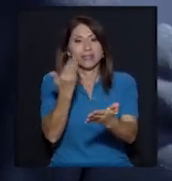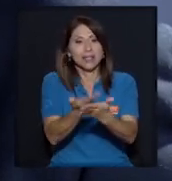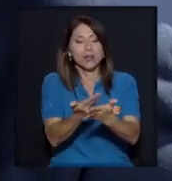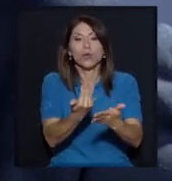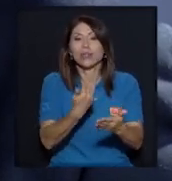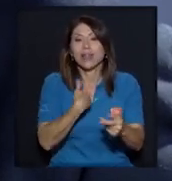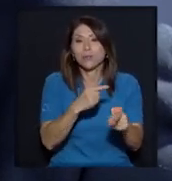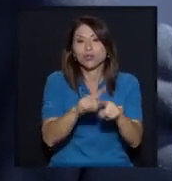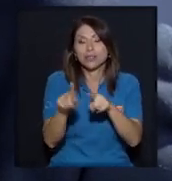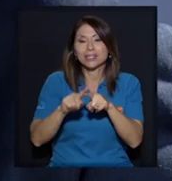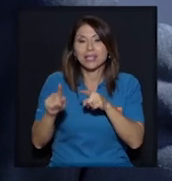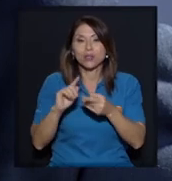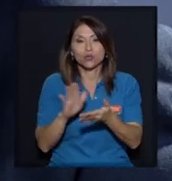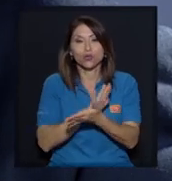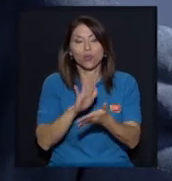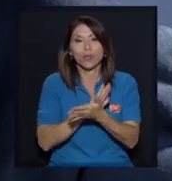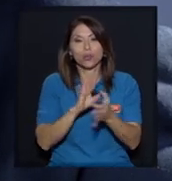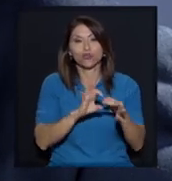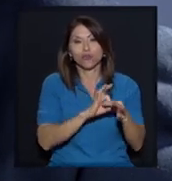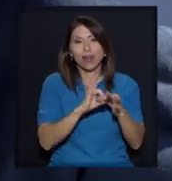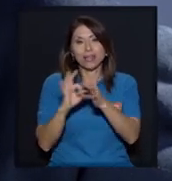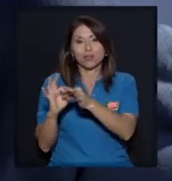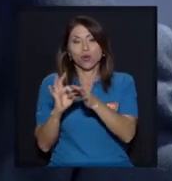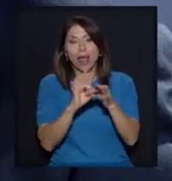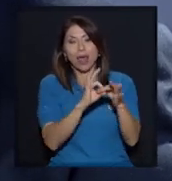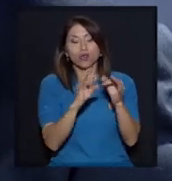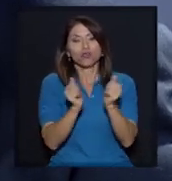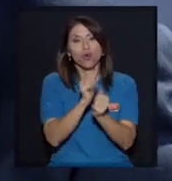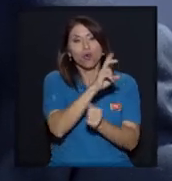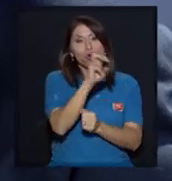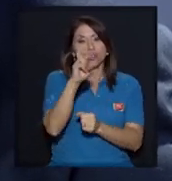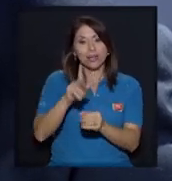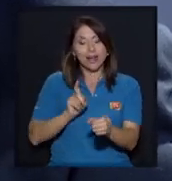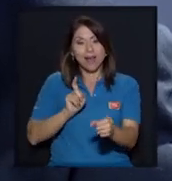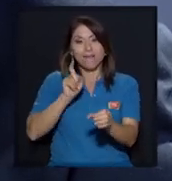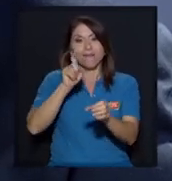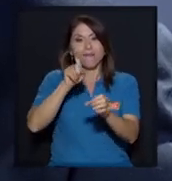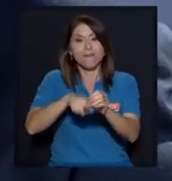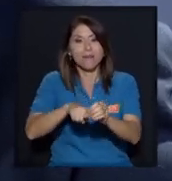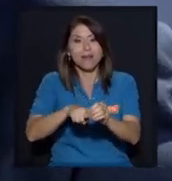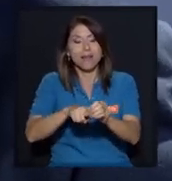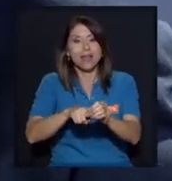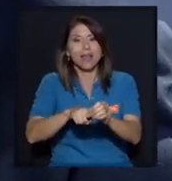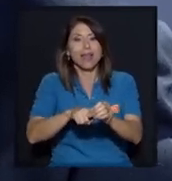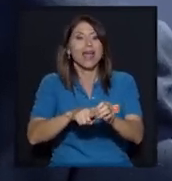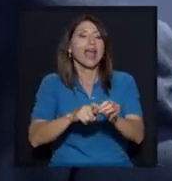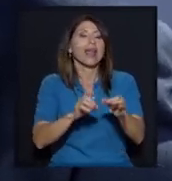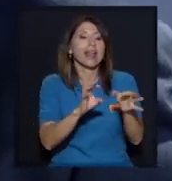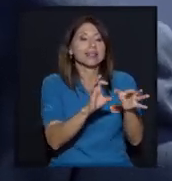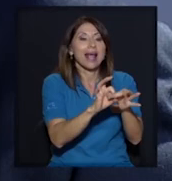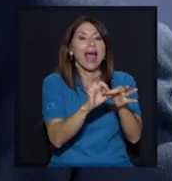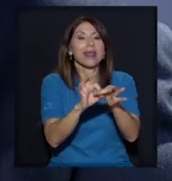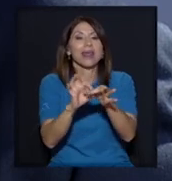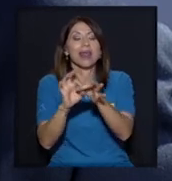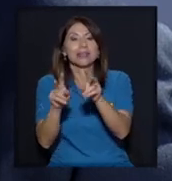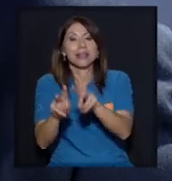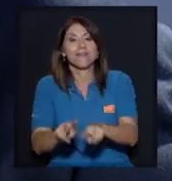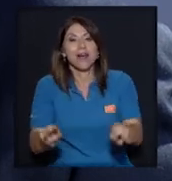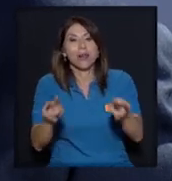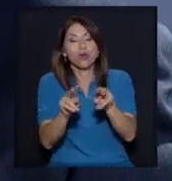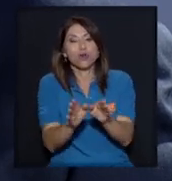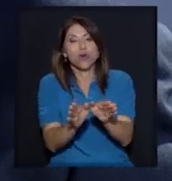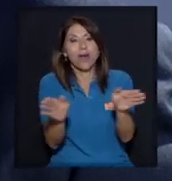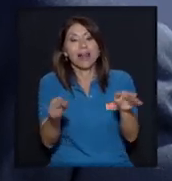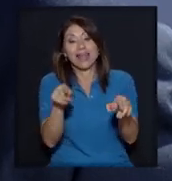distintos documentos relacionados con la integración del país en las cadenas globales de valor, que eso también se desprende de las